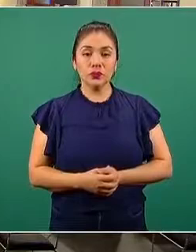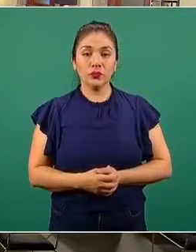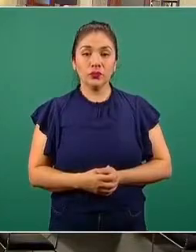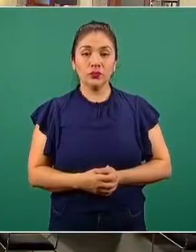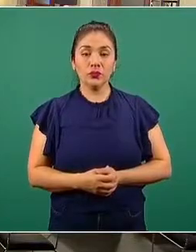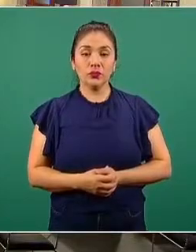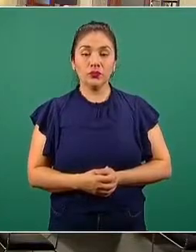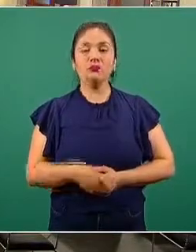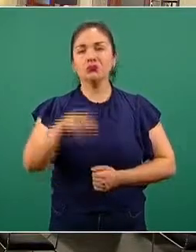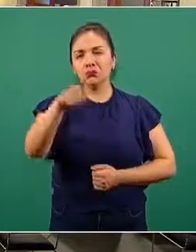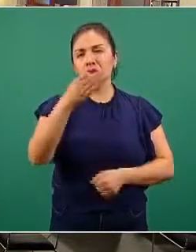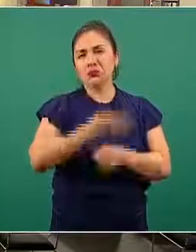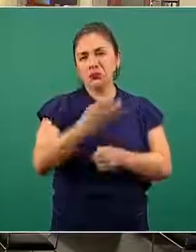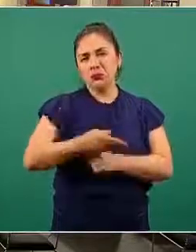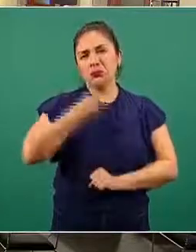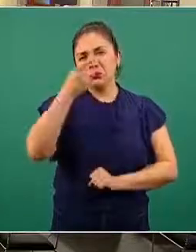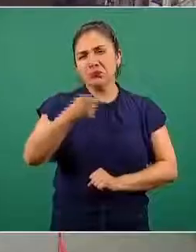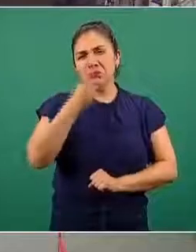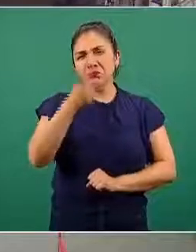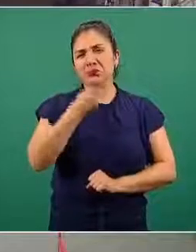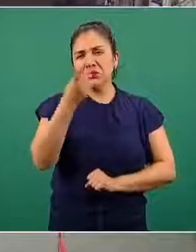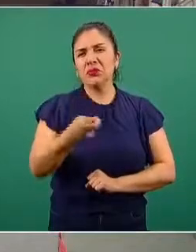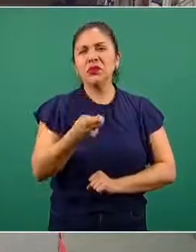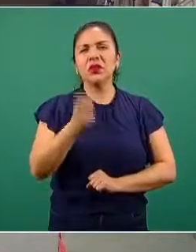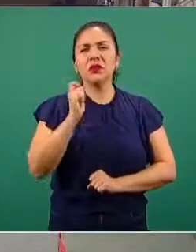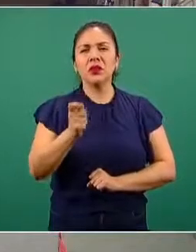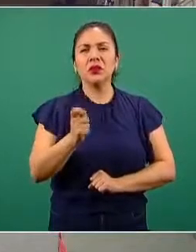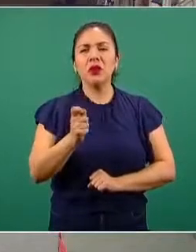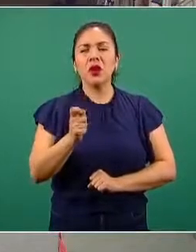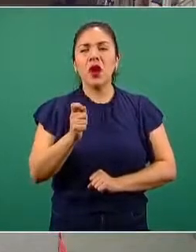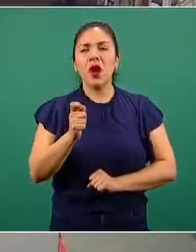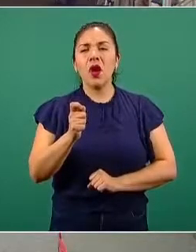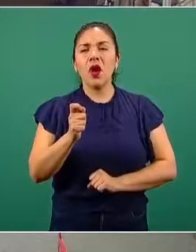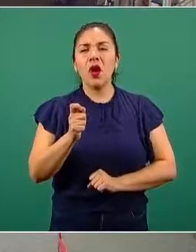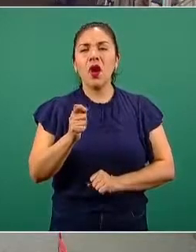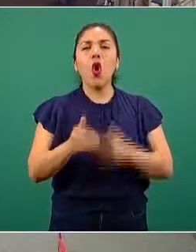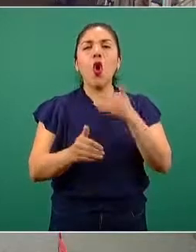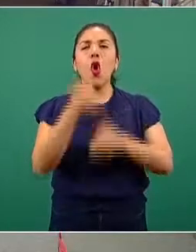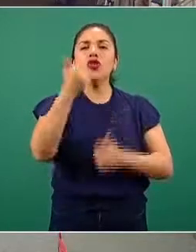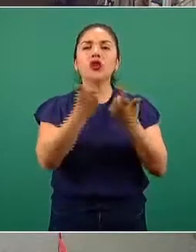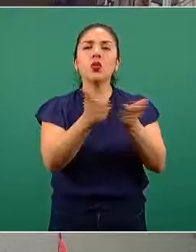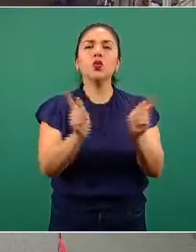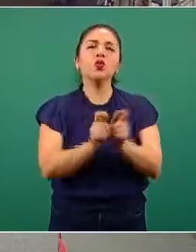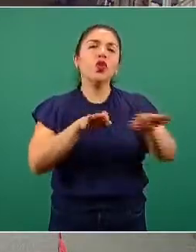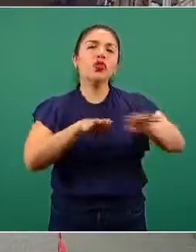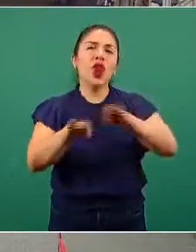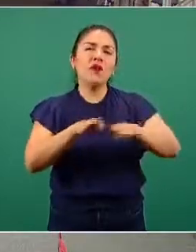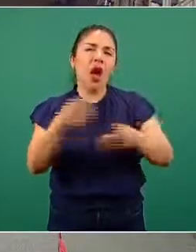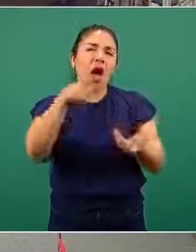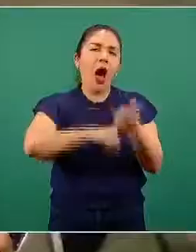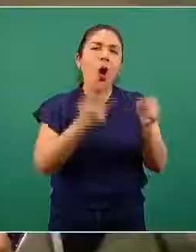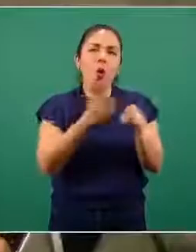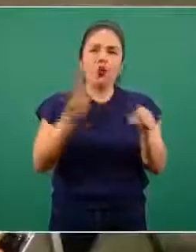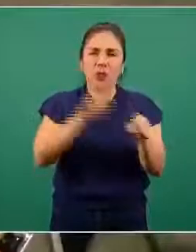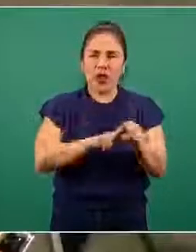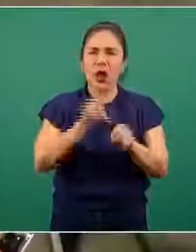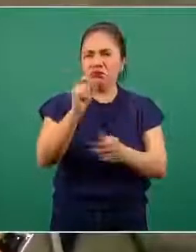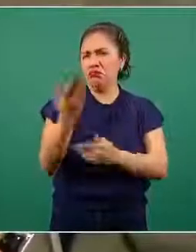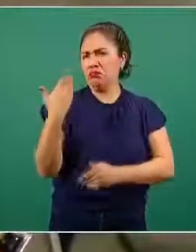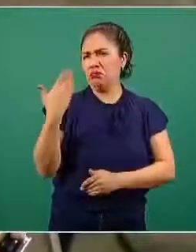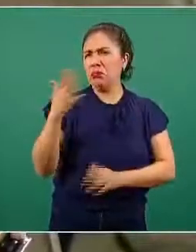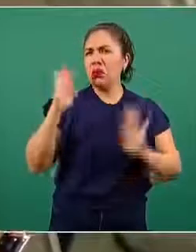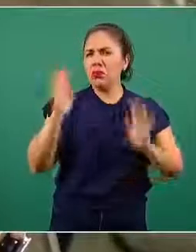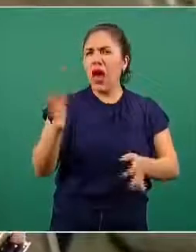Bueno, ahorita que estaba mencionando usted las 11, digamos, categorías de personal médico, hace unos días hicieron